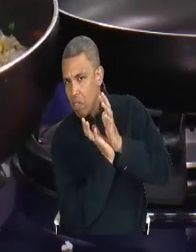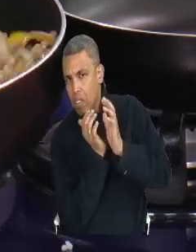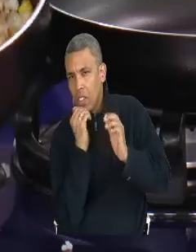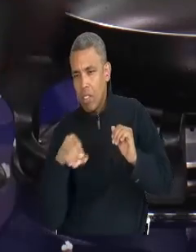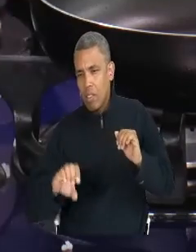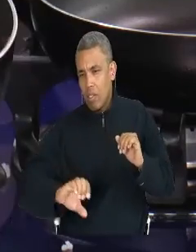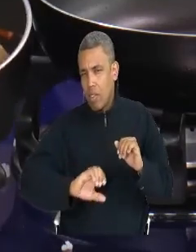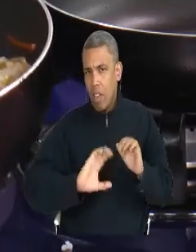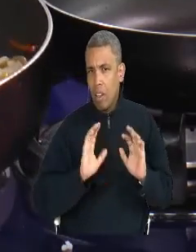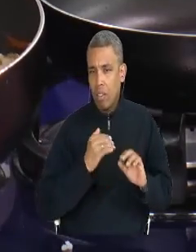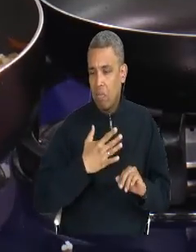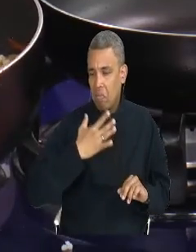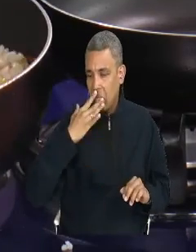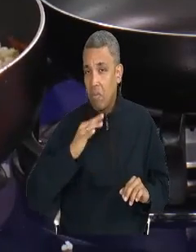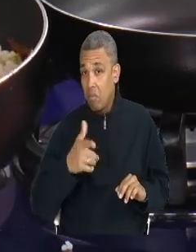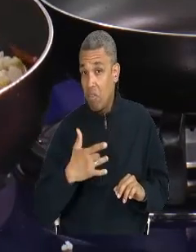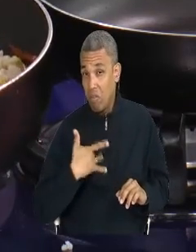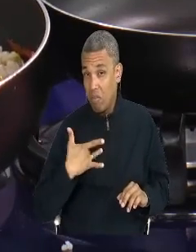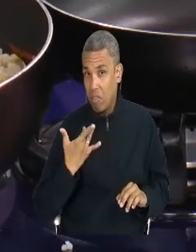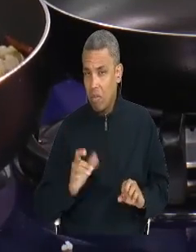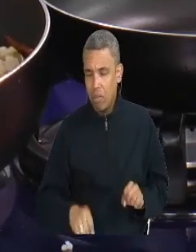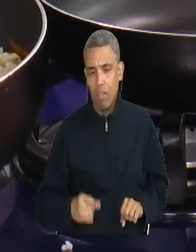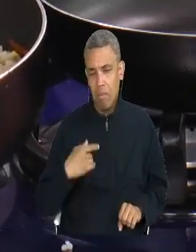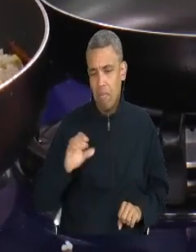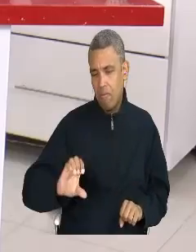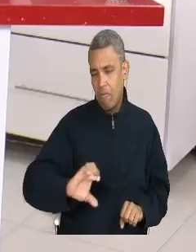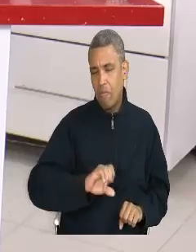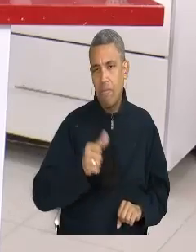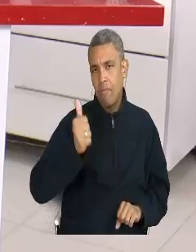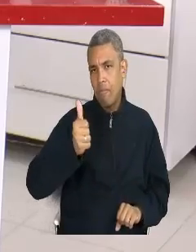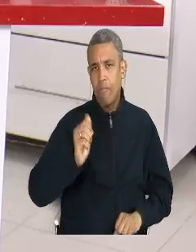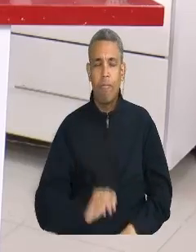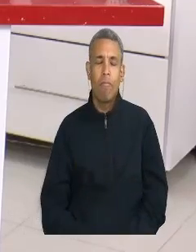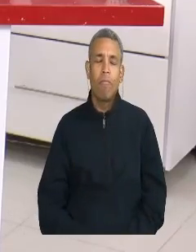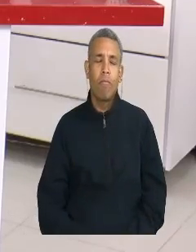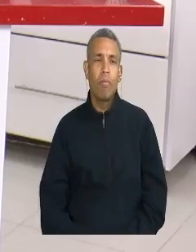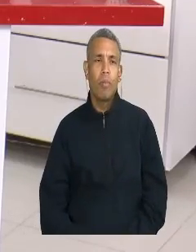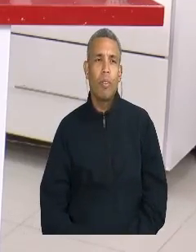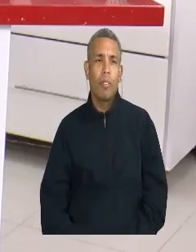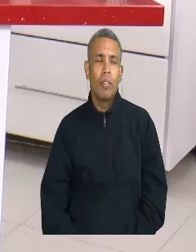en el aroma, el aceite sésamo, entonces se puede ir adicionando.